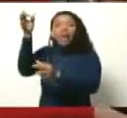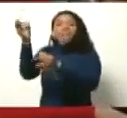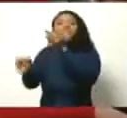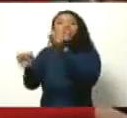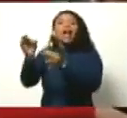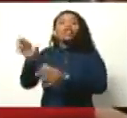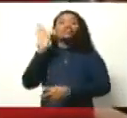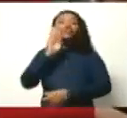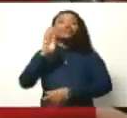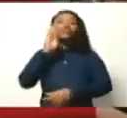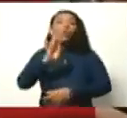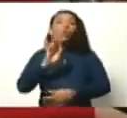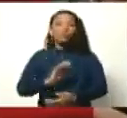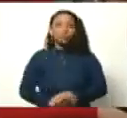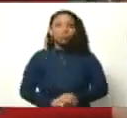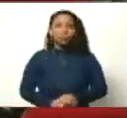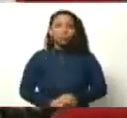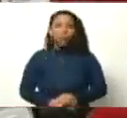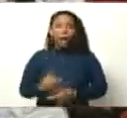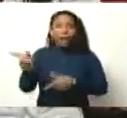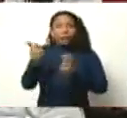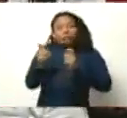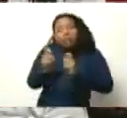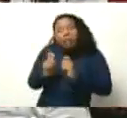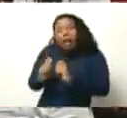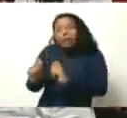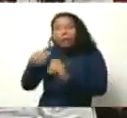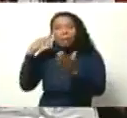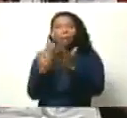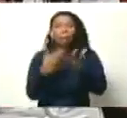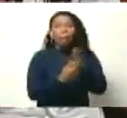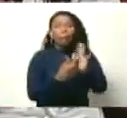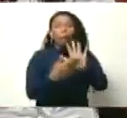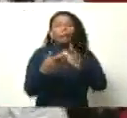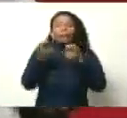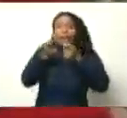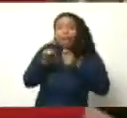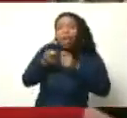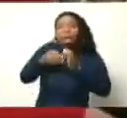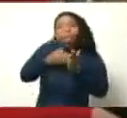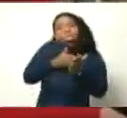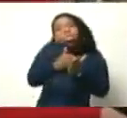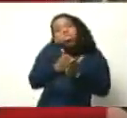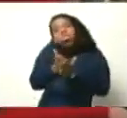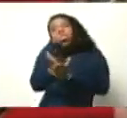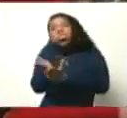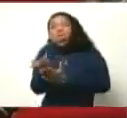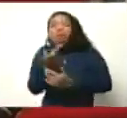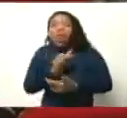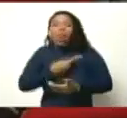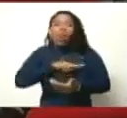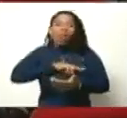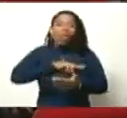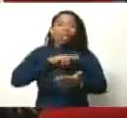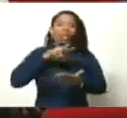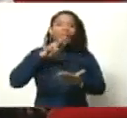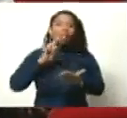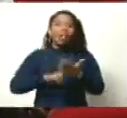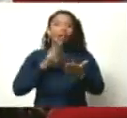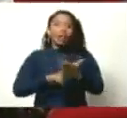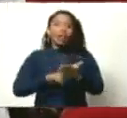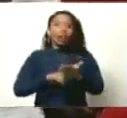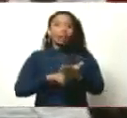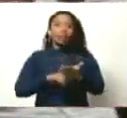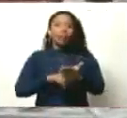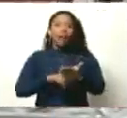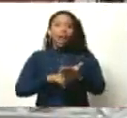espurio, intenta demostrar e intenta torcer la verdad.